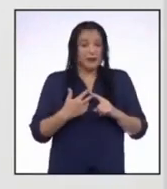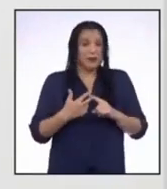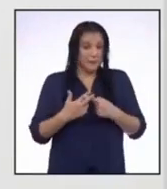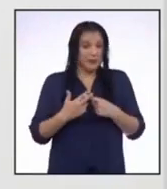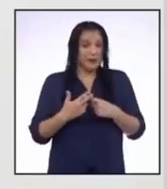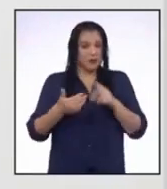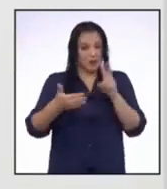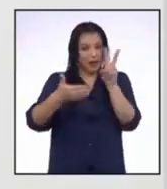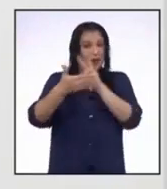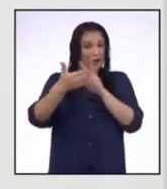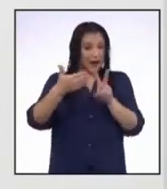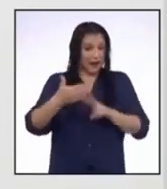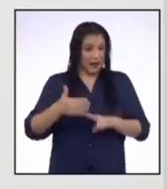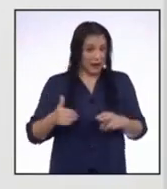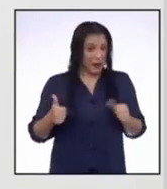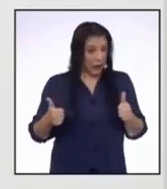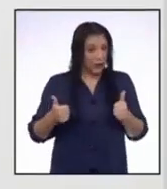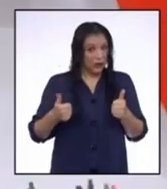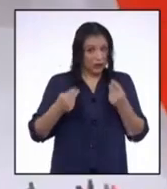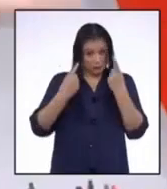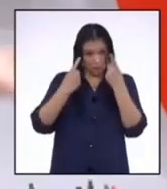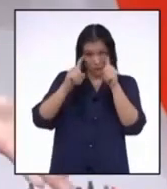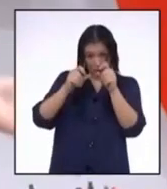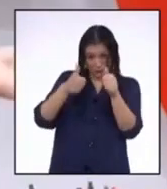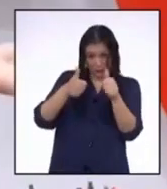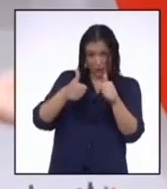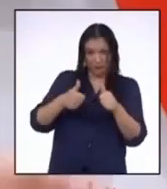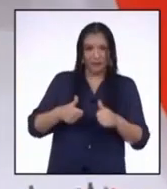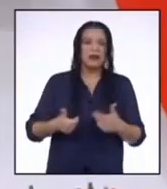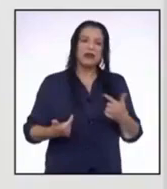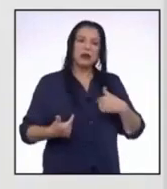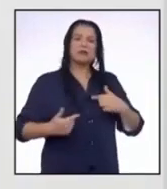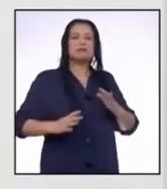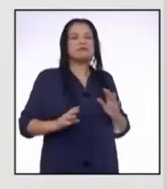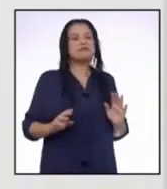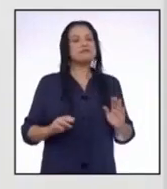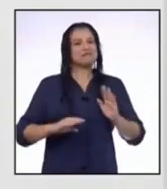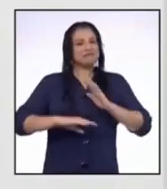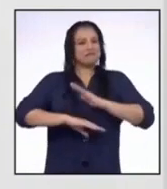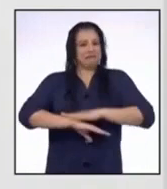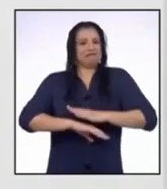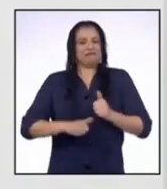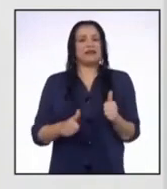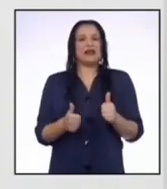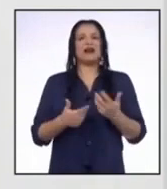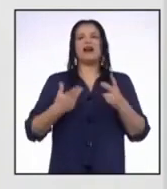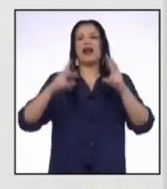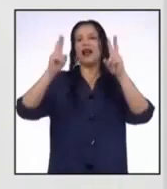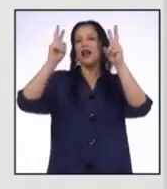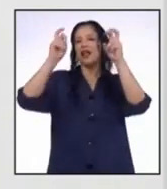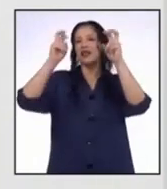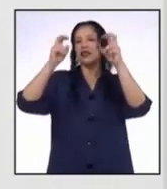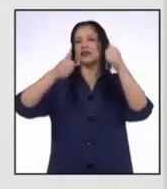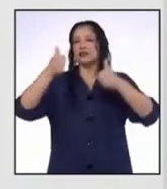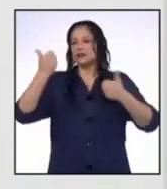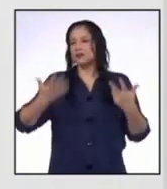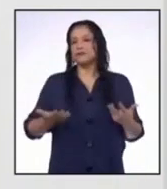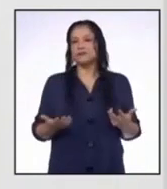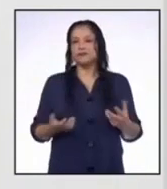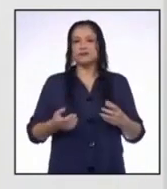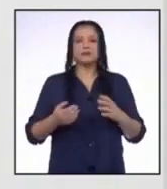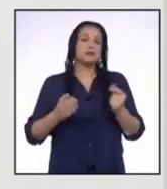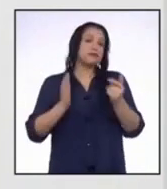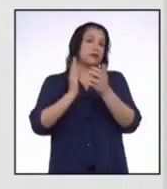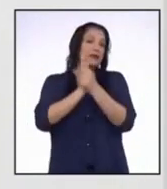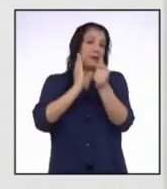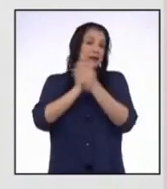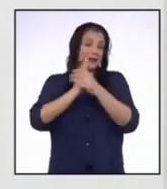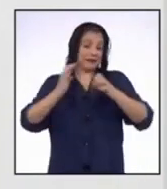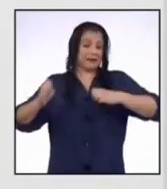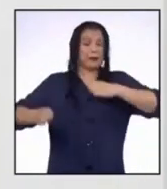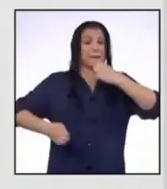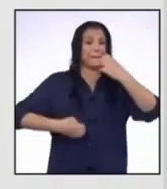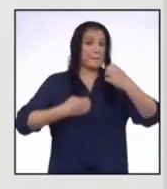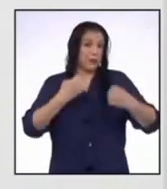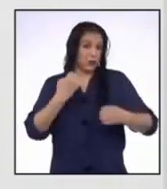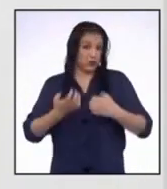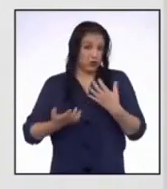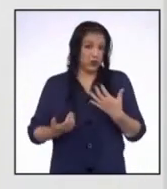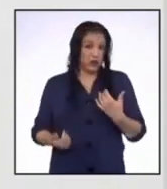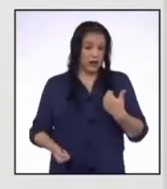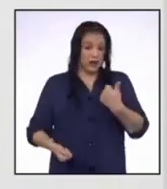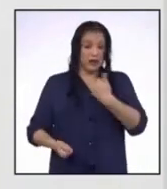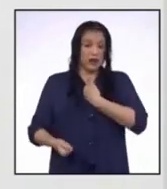nuestra lectura. ¿Qué les parece? Me pongo cómoda. El texto se titula Competencias emocionales